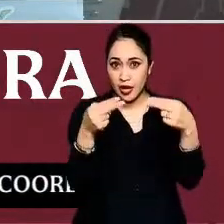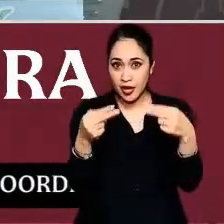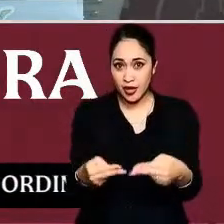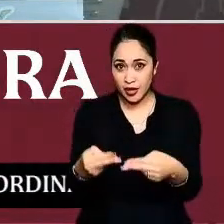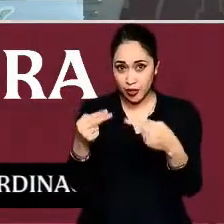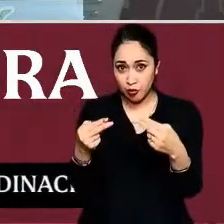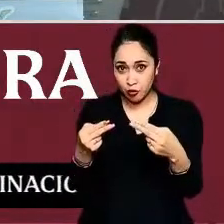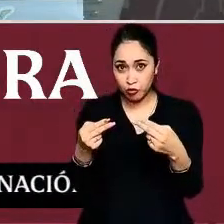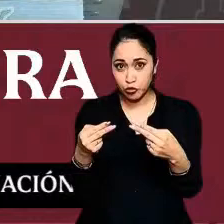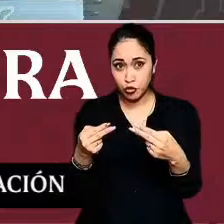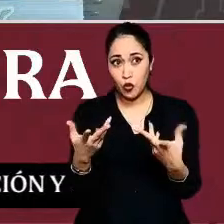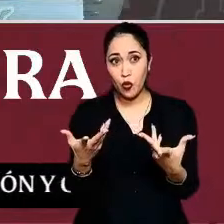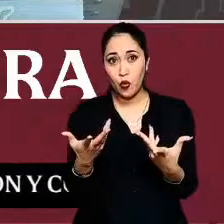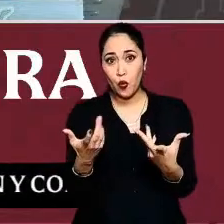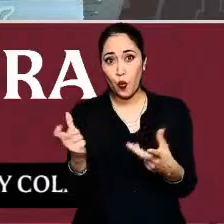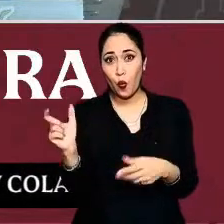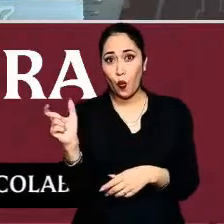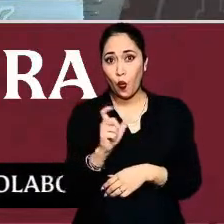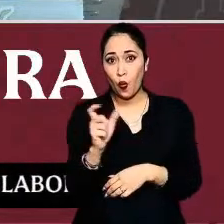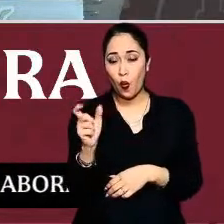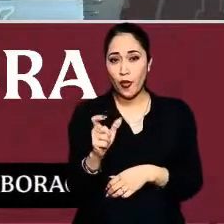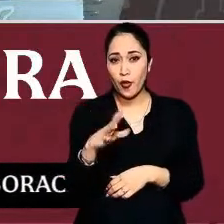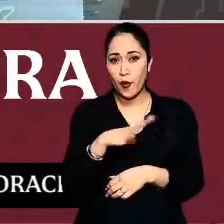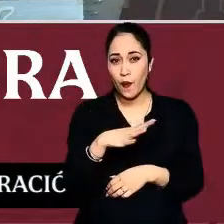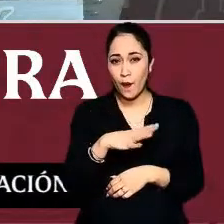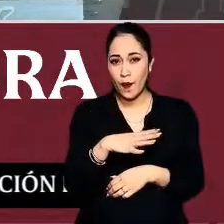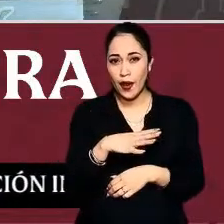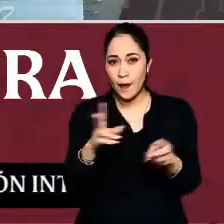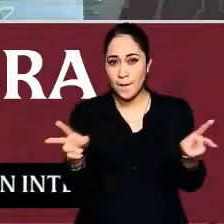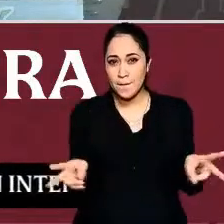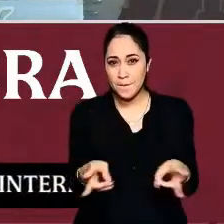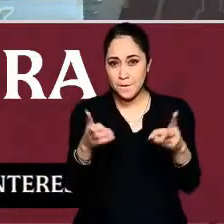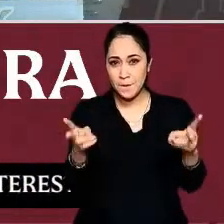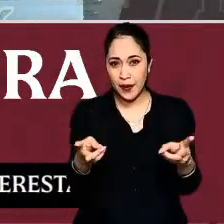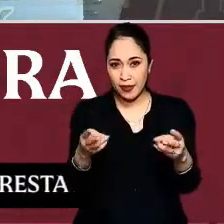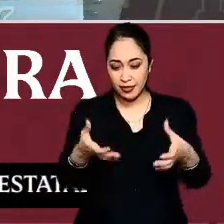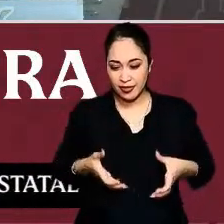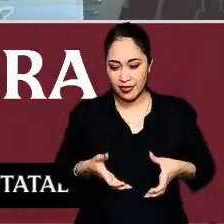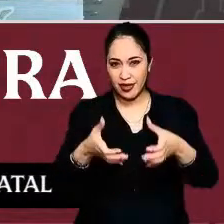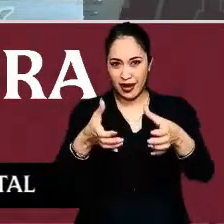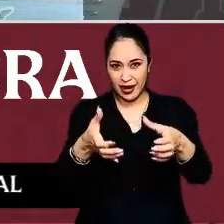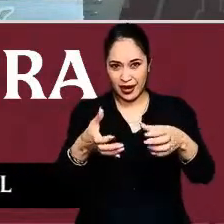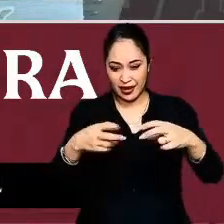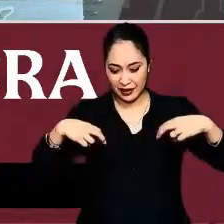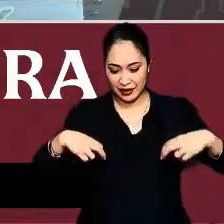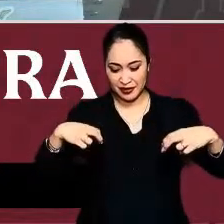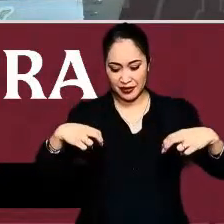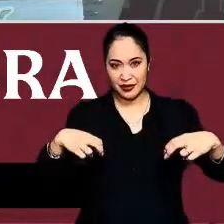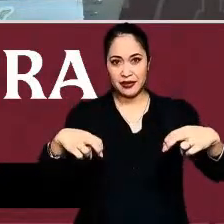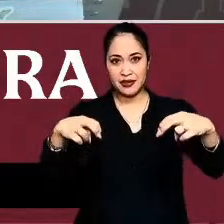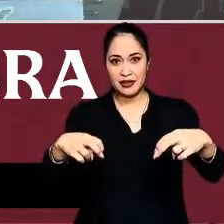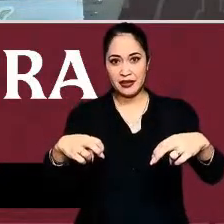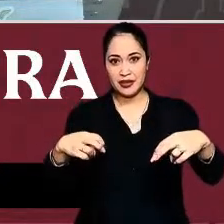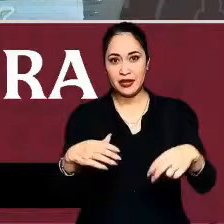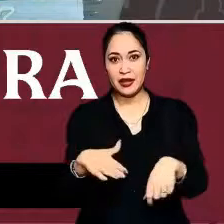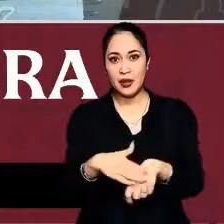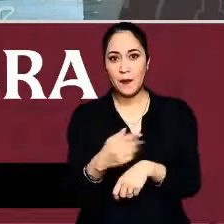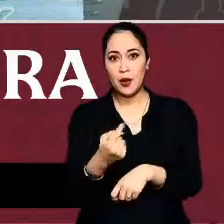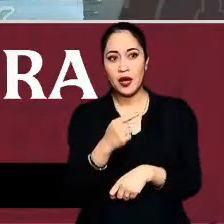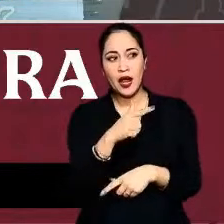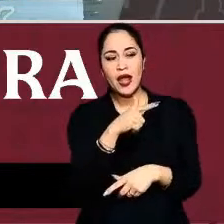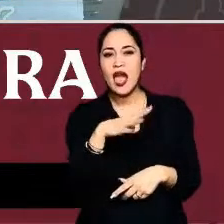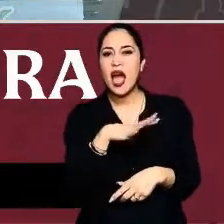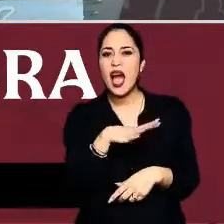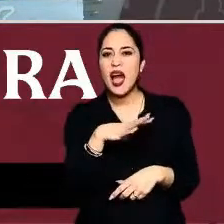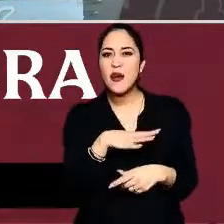dinero en todos los eventos de tianguis y de comercio. Le quitan el dinero a los jornaleros en un juego de azar que no es permitido, pero